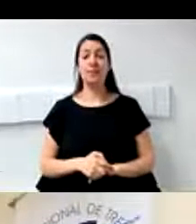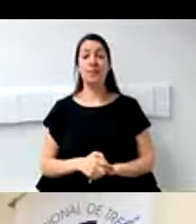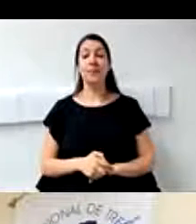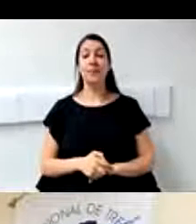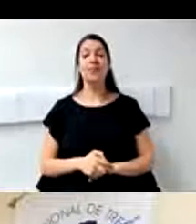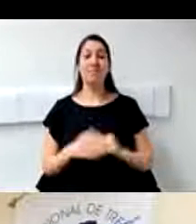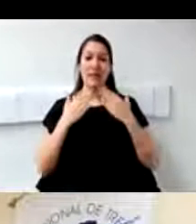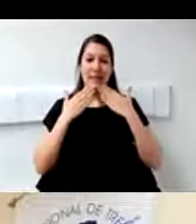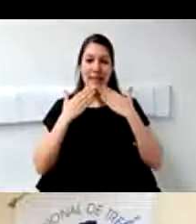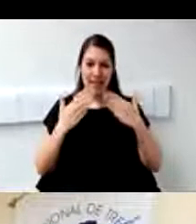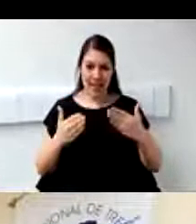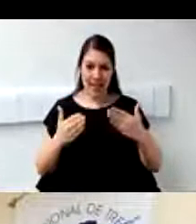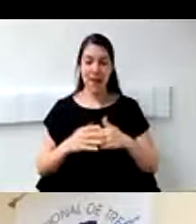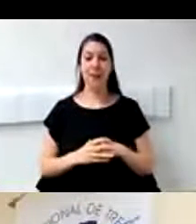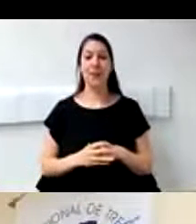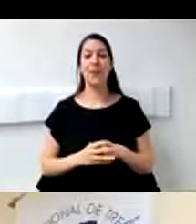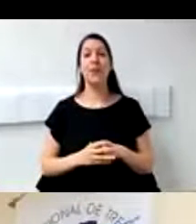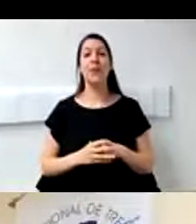Bien, gracias, Victoria.